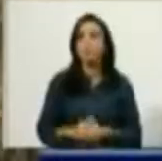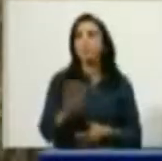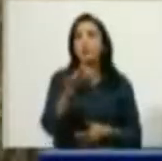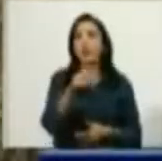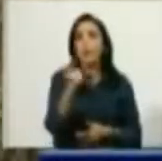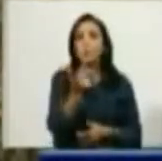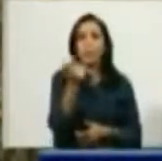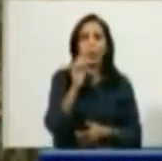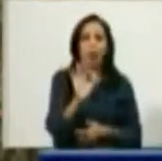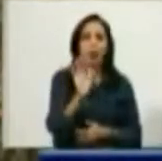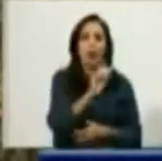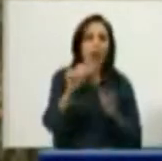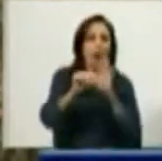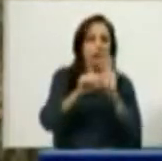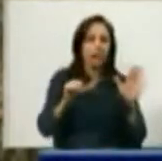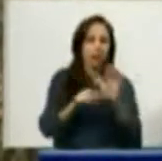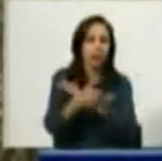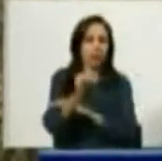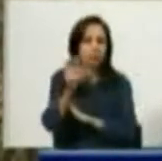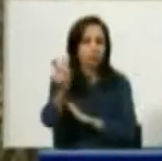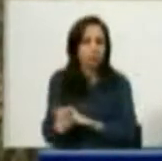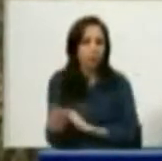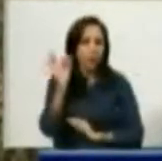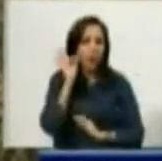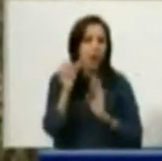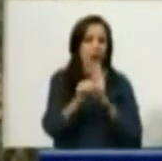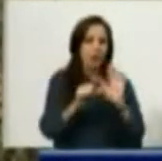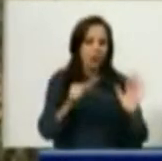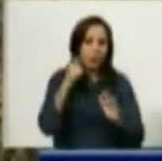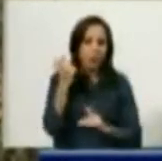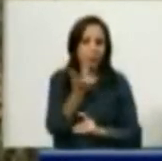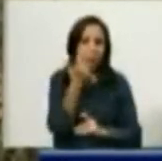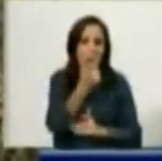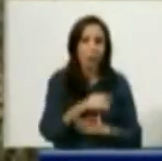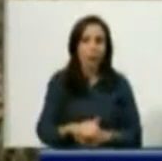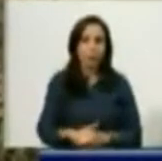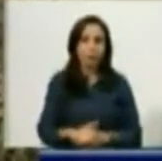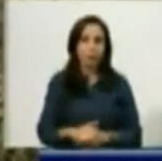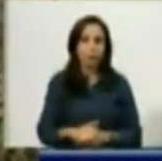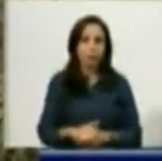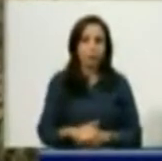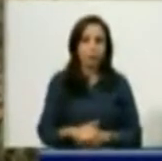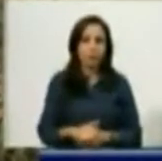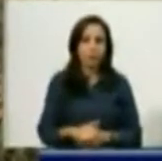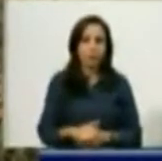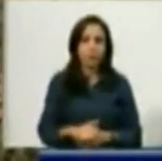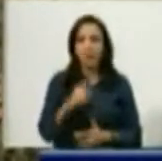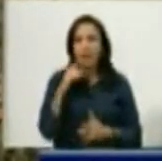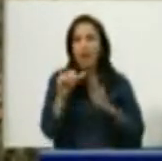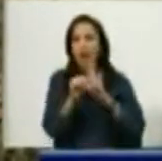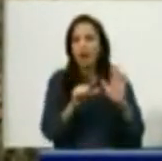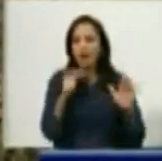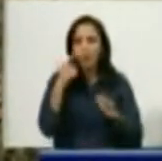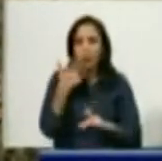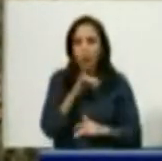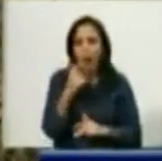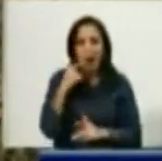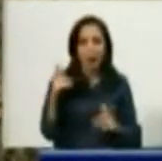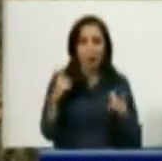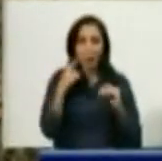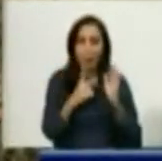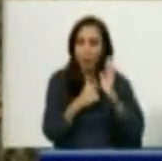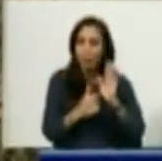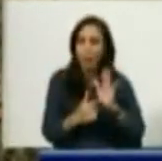de de Carola por favor porque ese artículo de Carola es un lanzazo